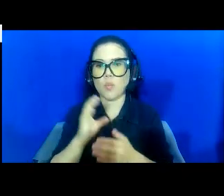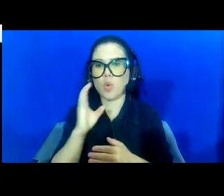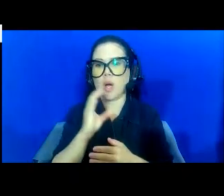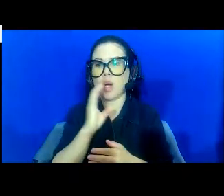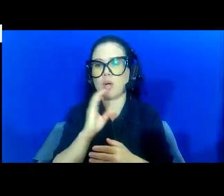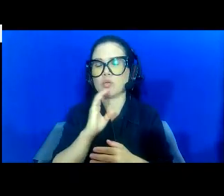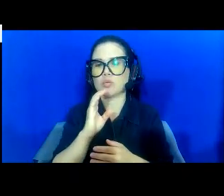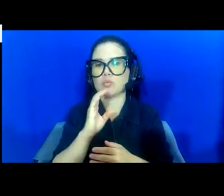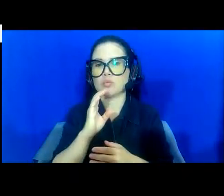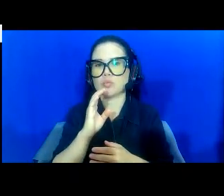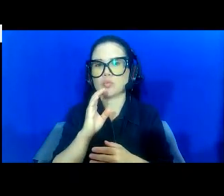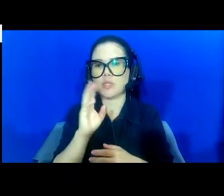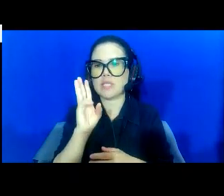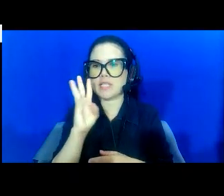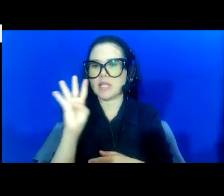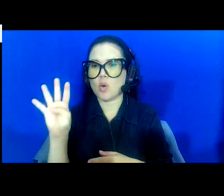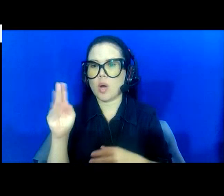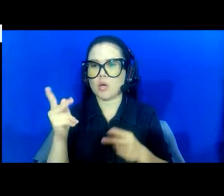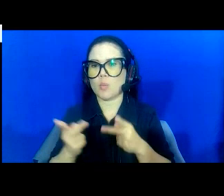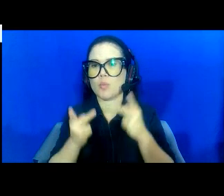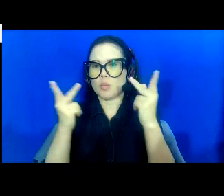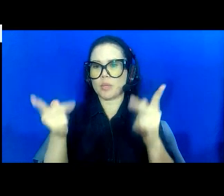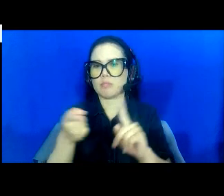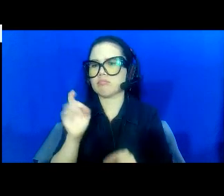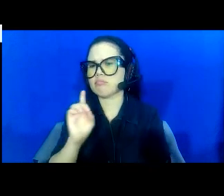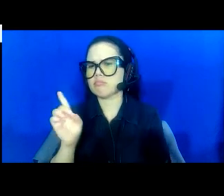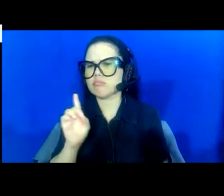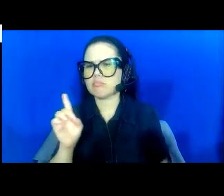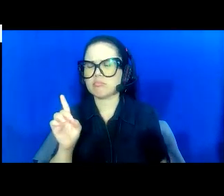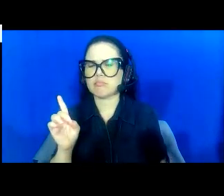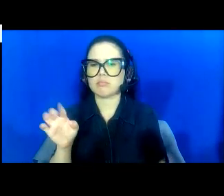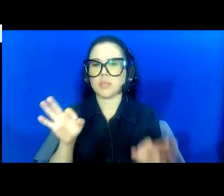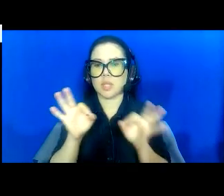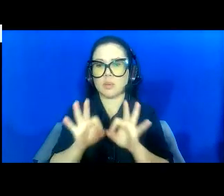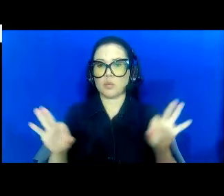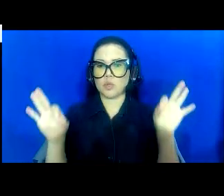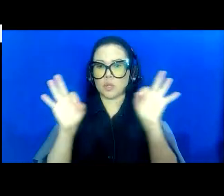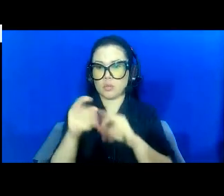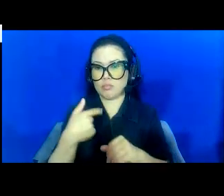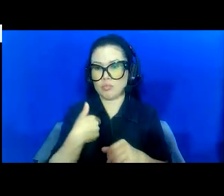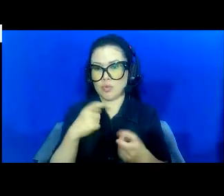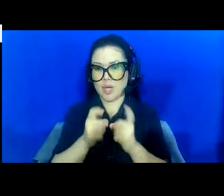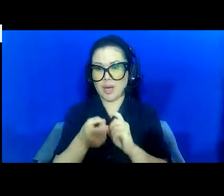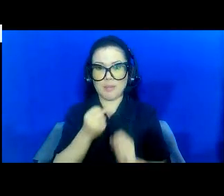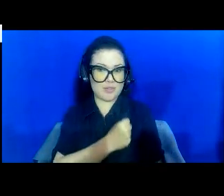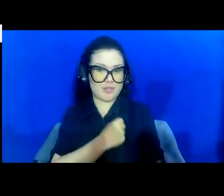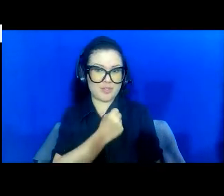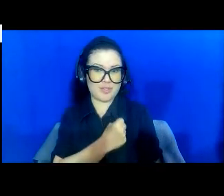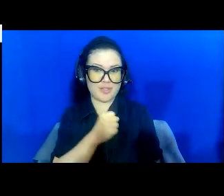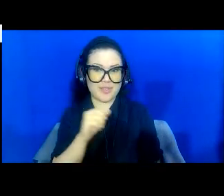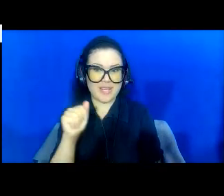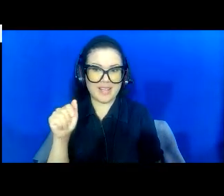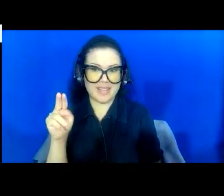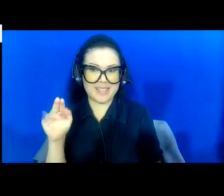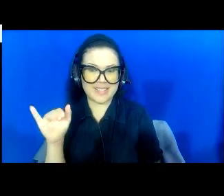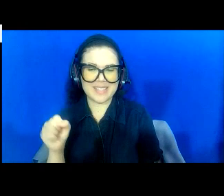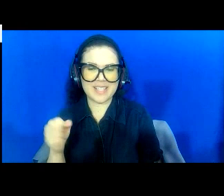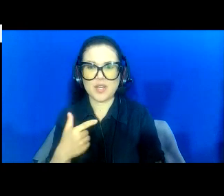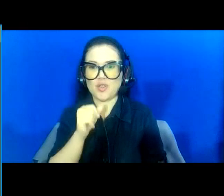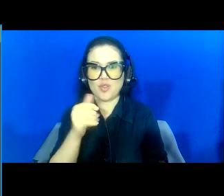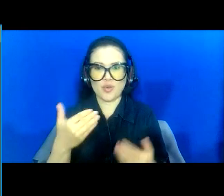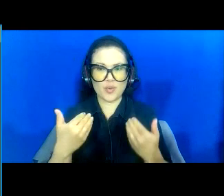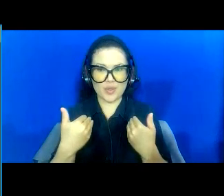todas estas 64 propuestas. Bien importante, yo hice un cambio, no tenemos necesariamente los códigos